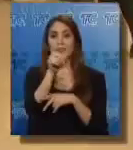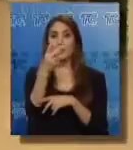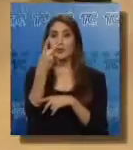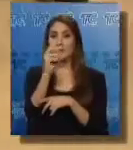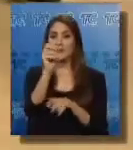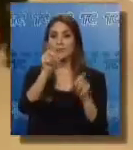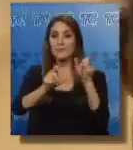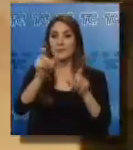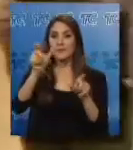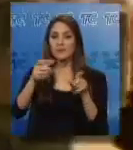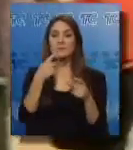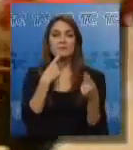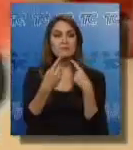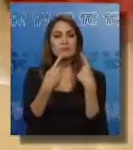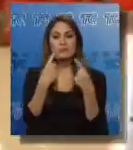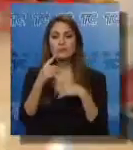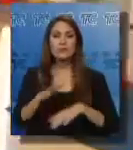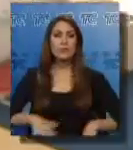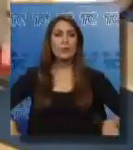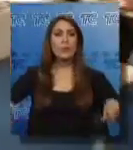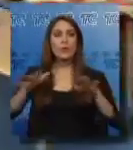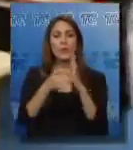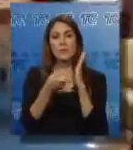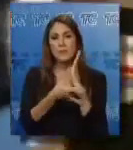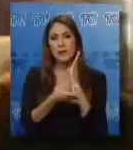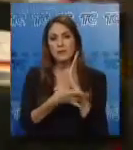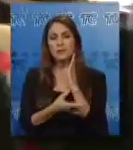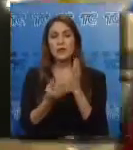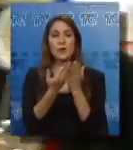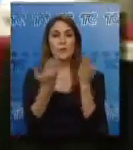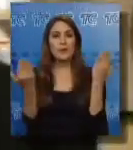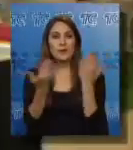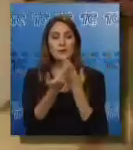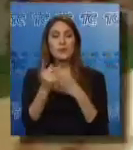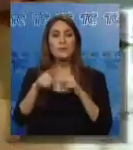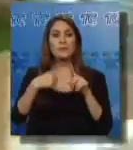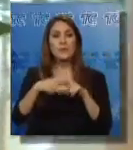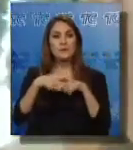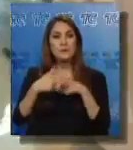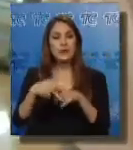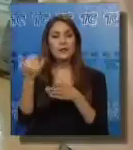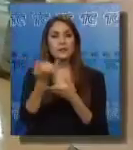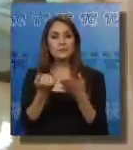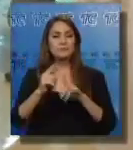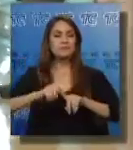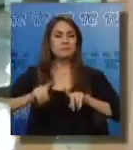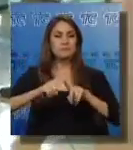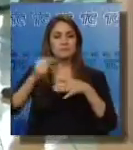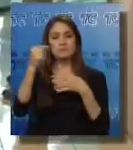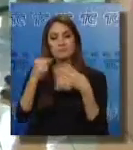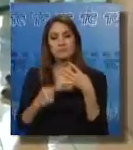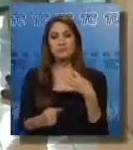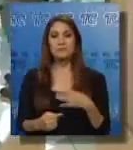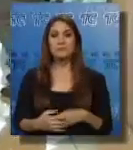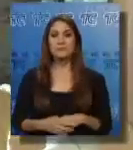120 proveedores de diferentes sectores como plásticos, vidrios, metalmecánica, gráfica y otros.